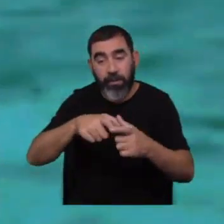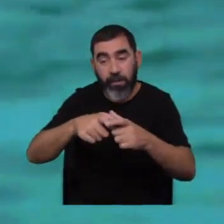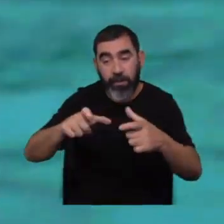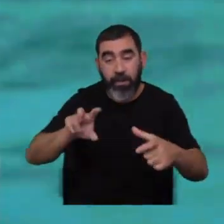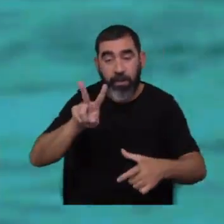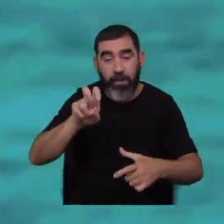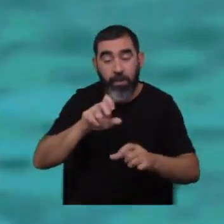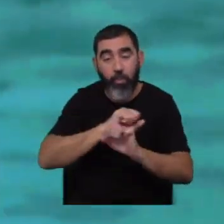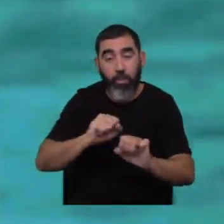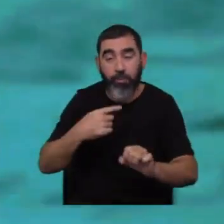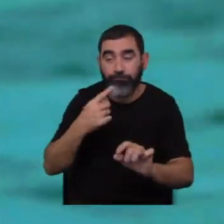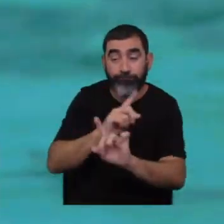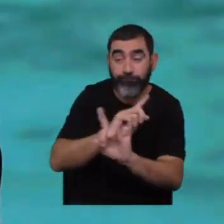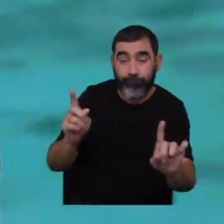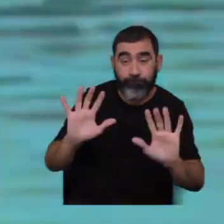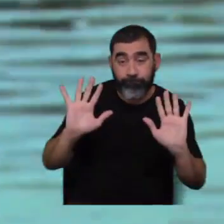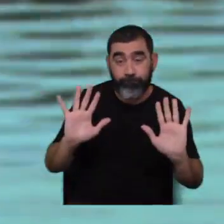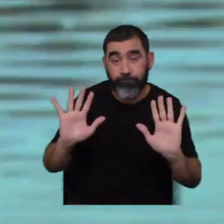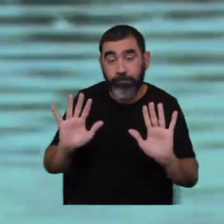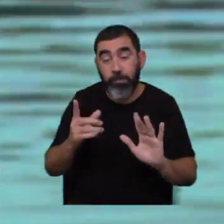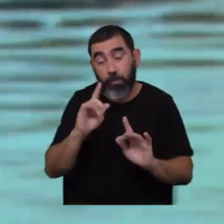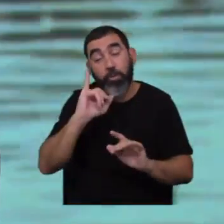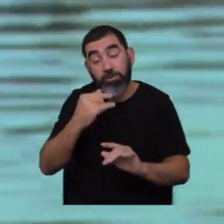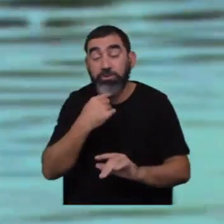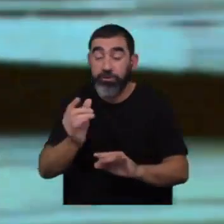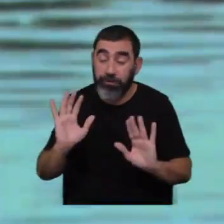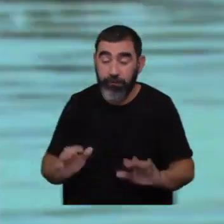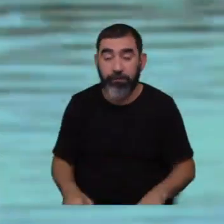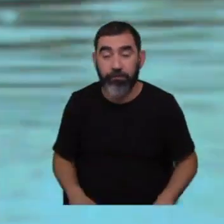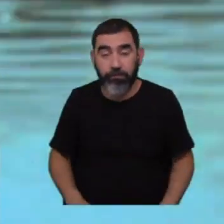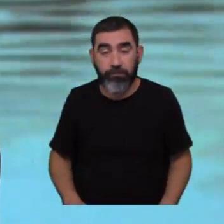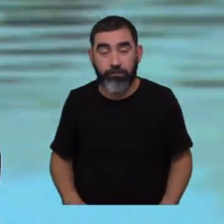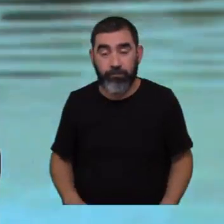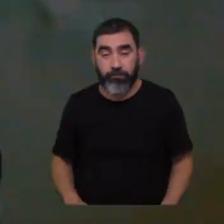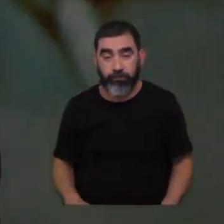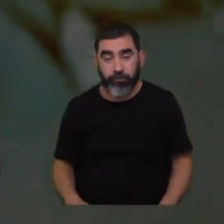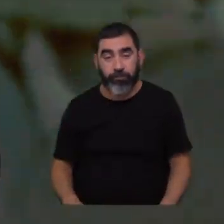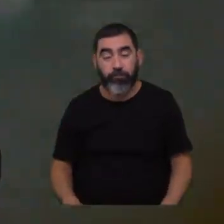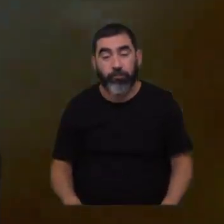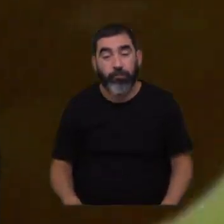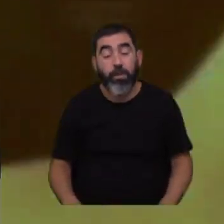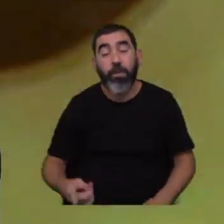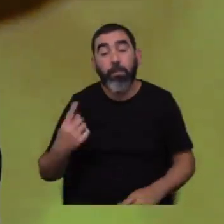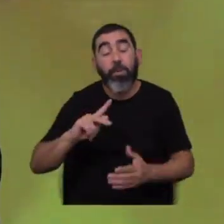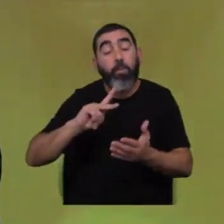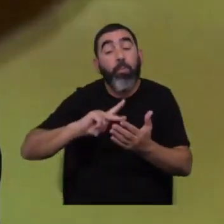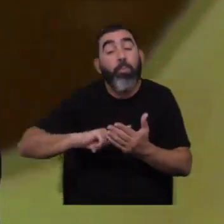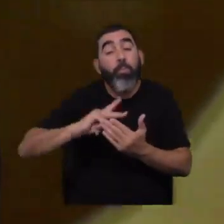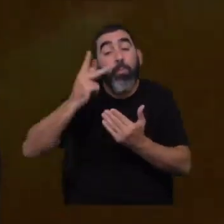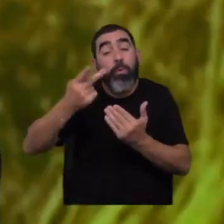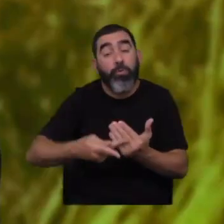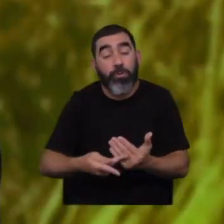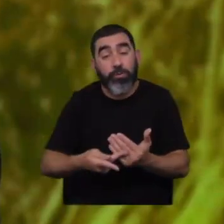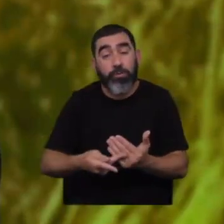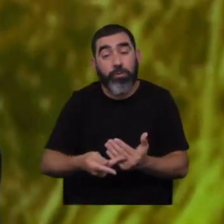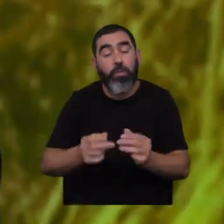que el producto no fuera útil. Claro. ¿Sí? No fue eso, sino que fue todo lo contrario, pero en realidad el proyecto lo que